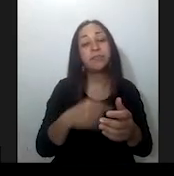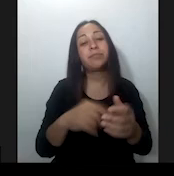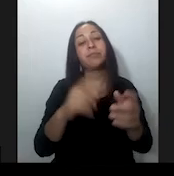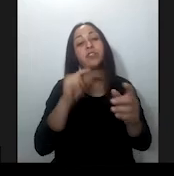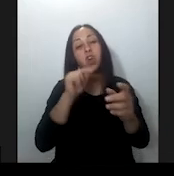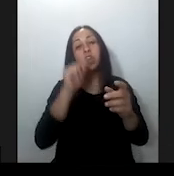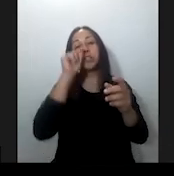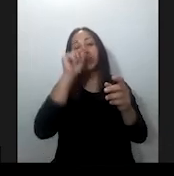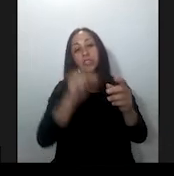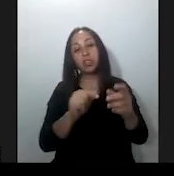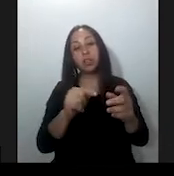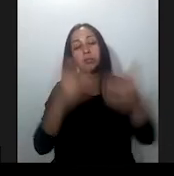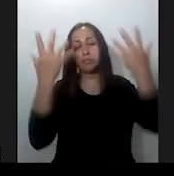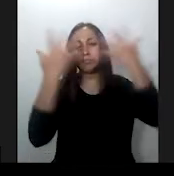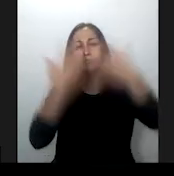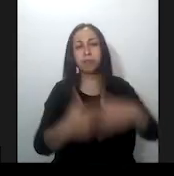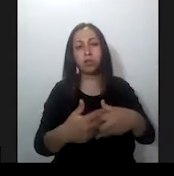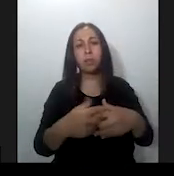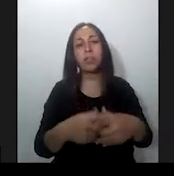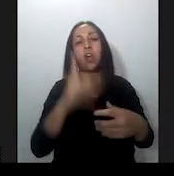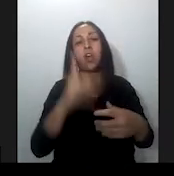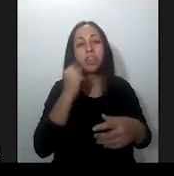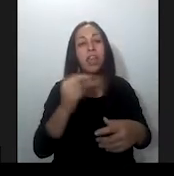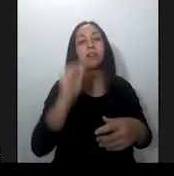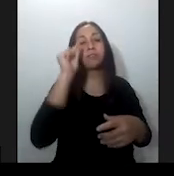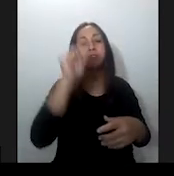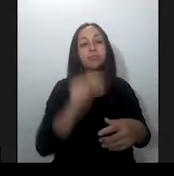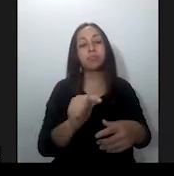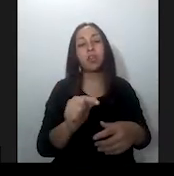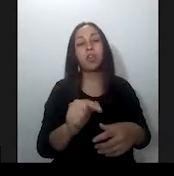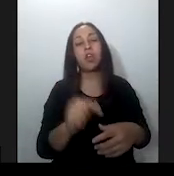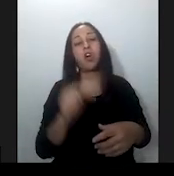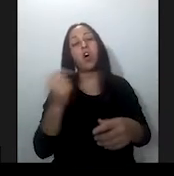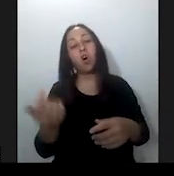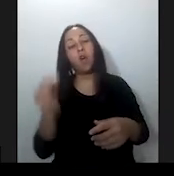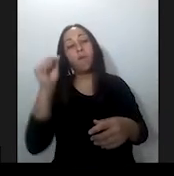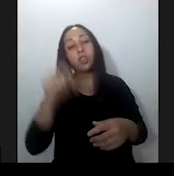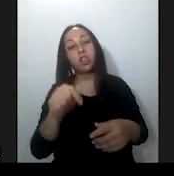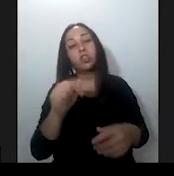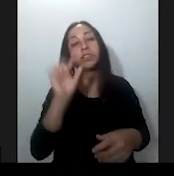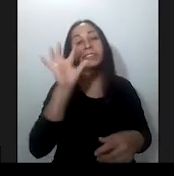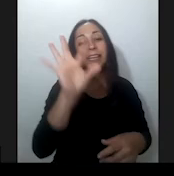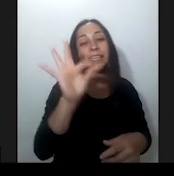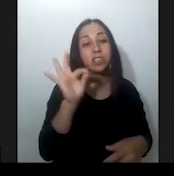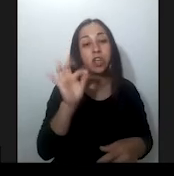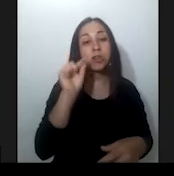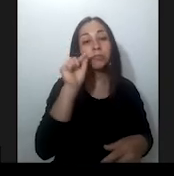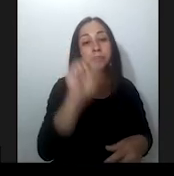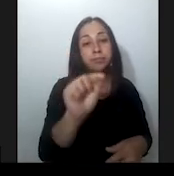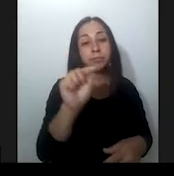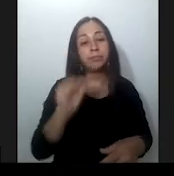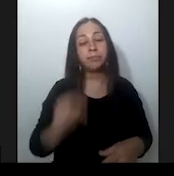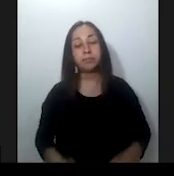básicamente mis días. Entonces yo lo puedo seleccionar automáticamente, o también, como ustedes saben, puedo tocar este